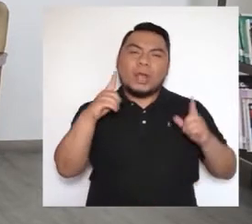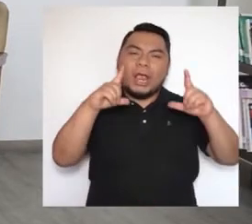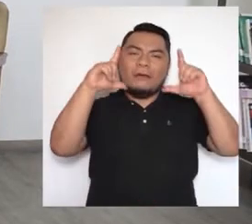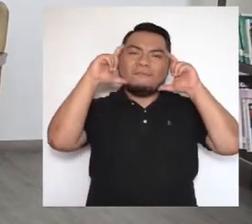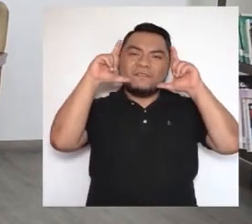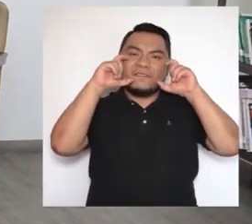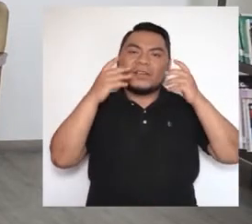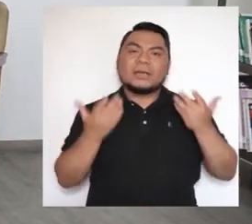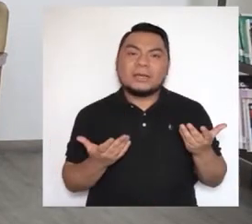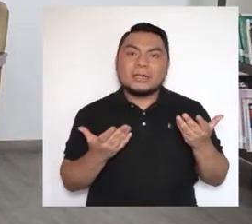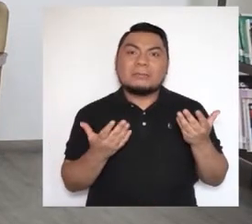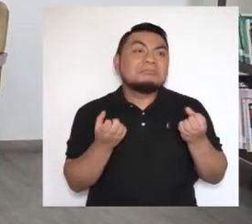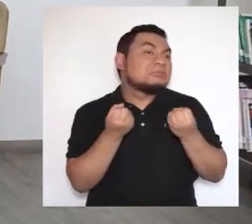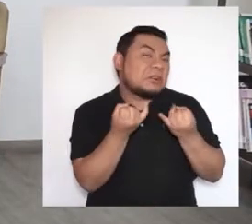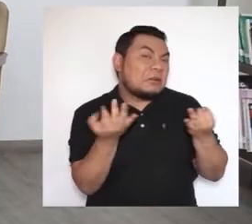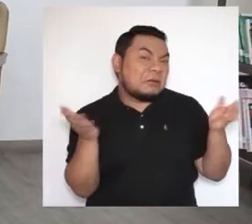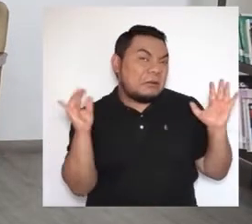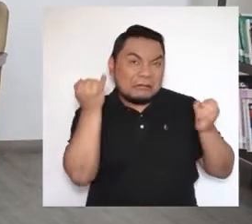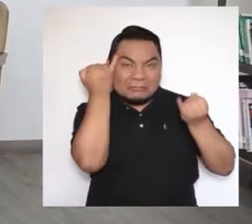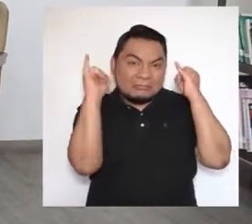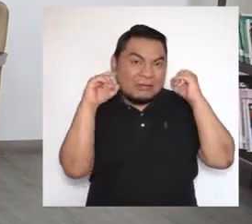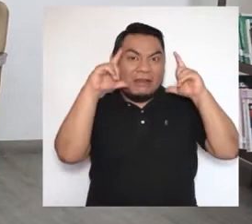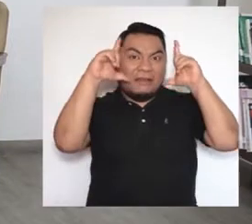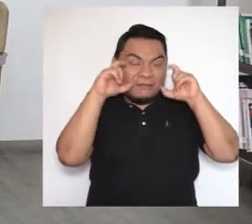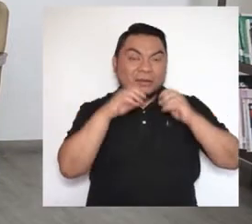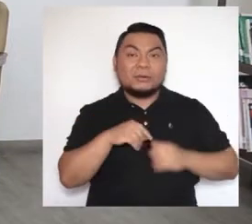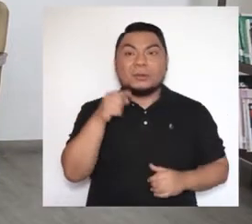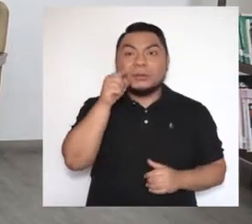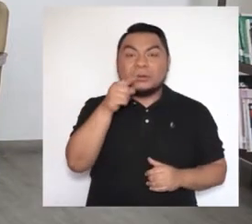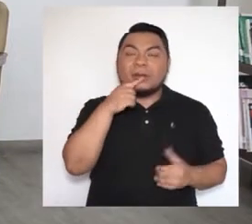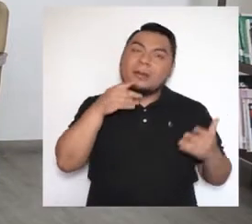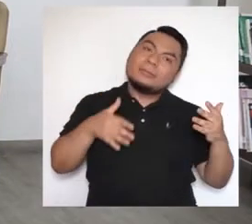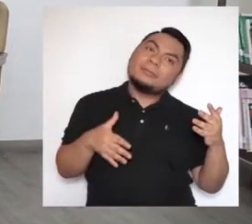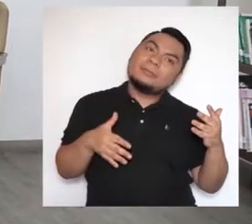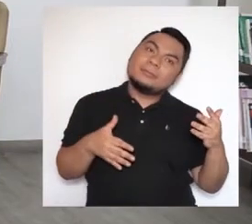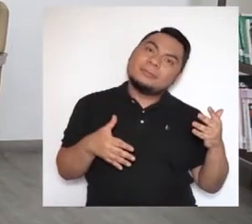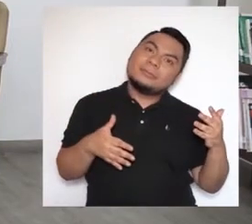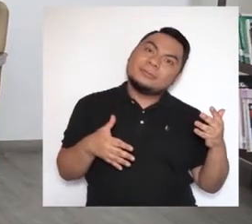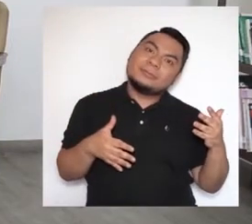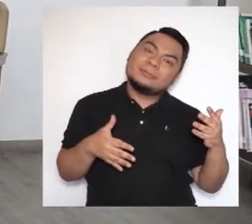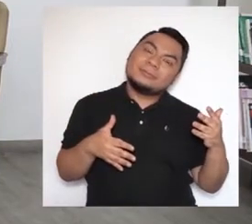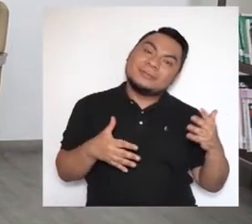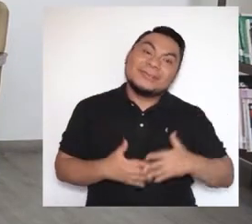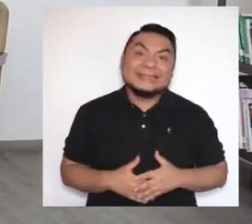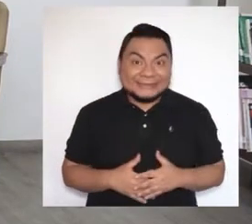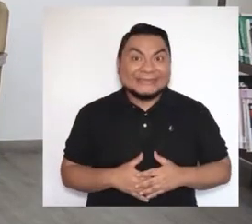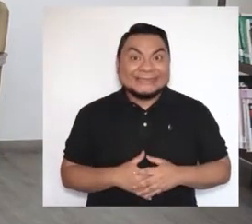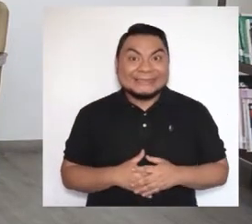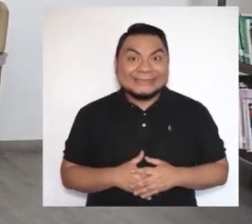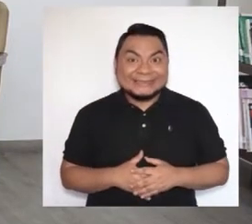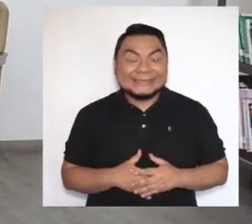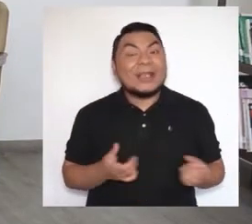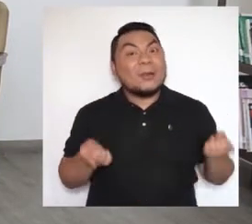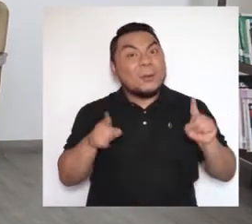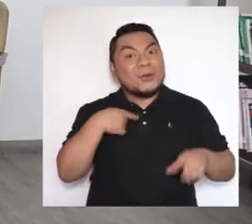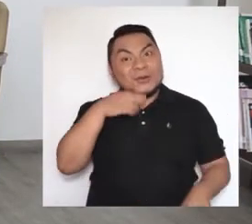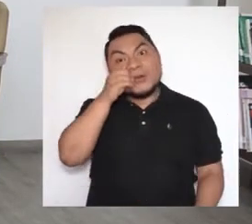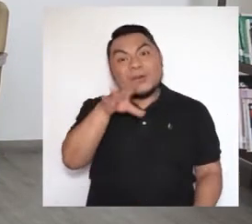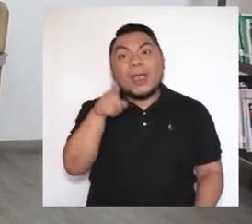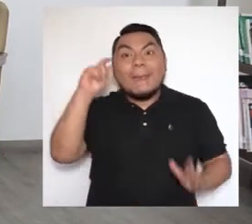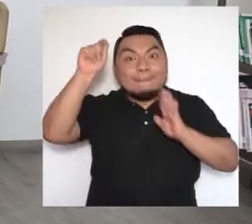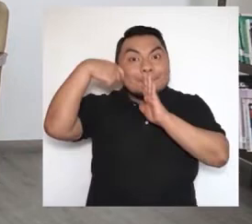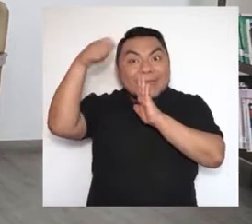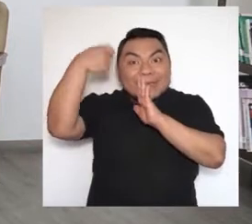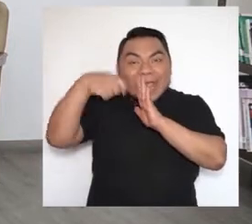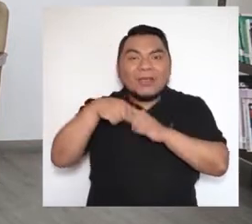foto de algo, lo que se me ocurra, ustedes se quedarán inmóviles en esa posición. Cuando yo les